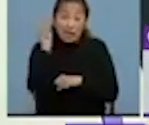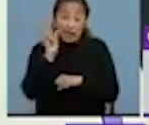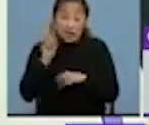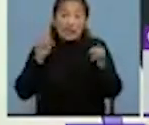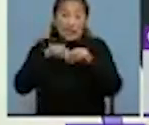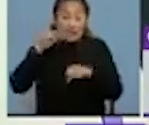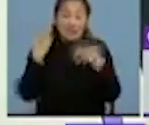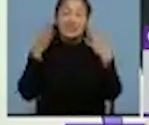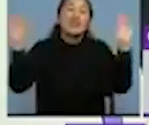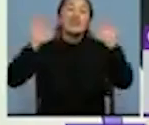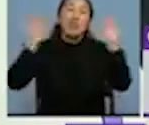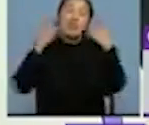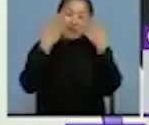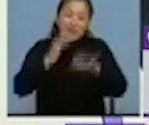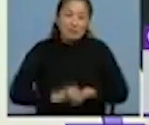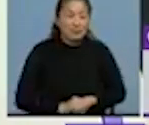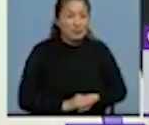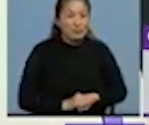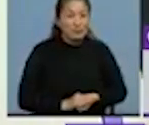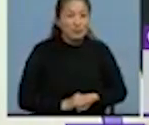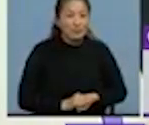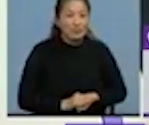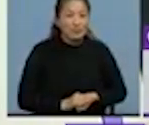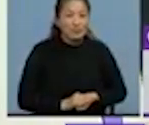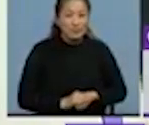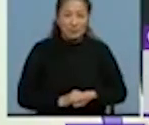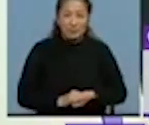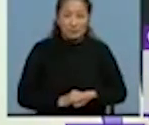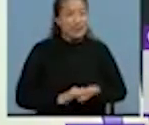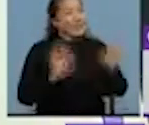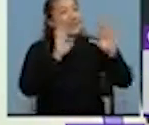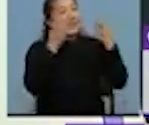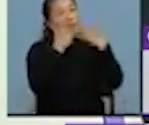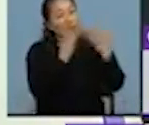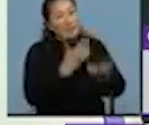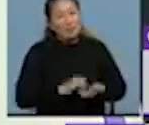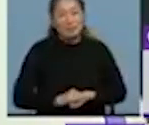Chao, Cristian, y hasta cualquier momento. Chao, muchas gracias.